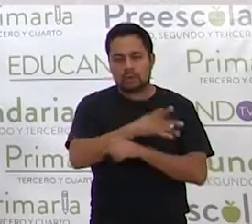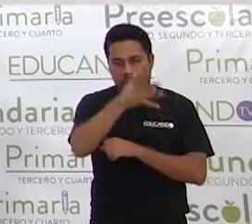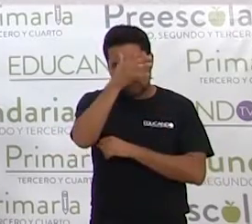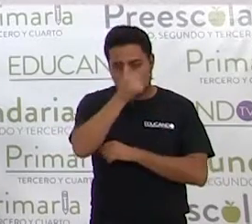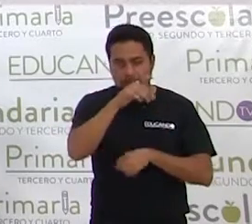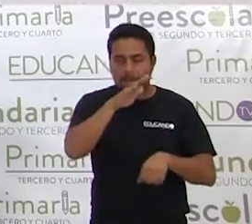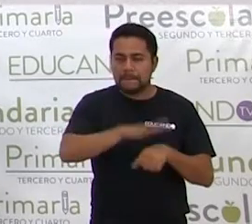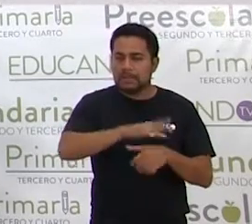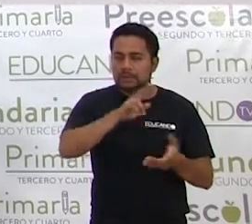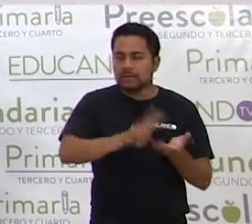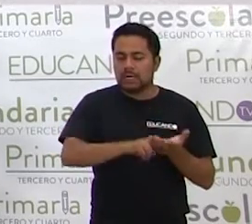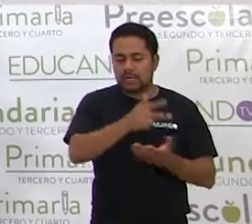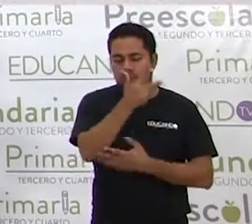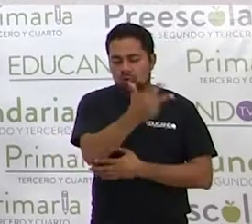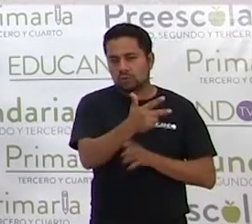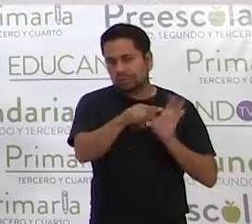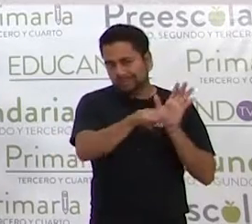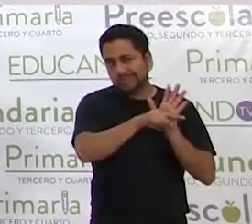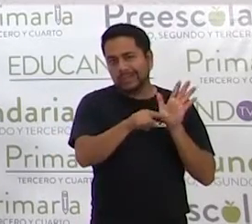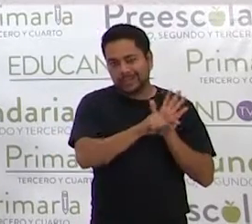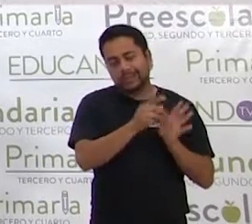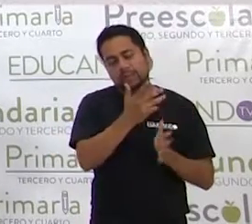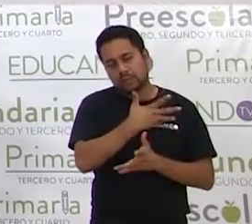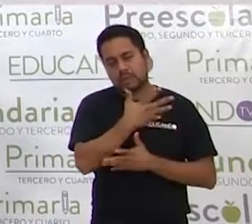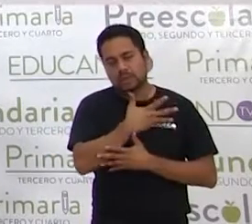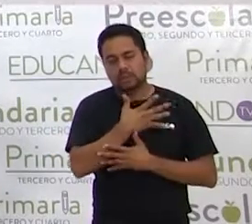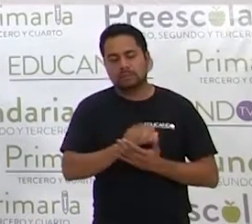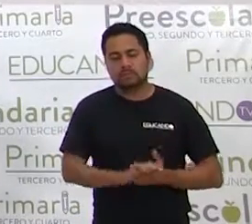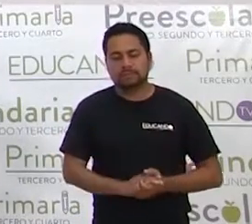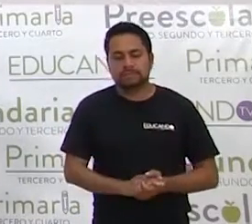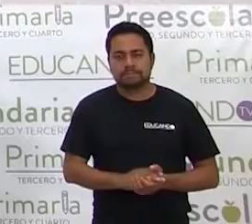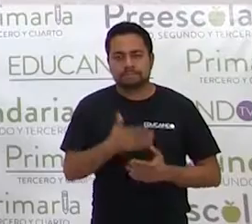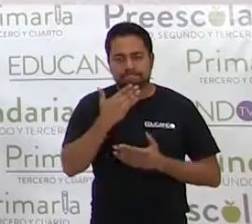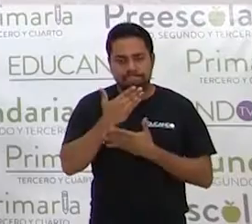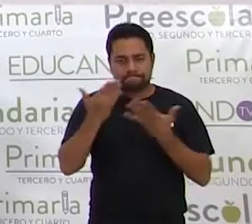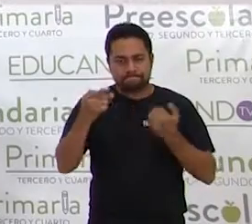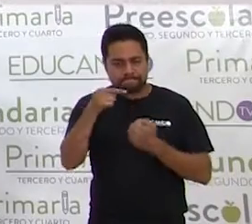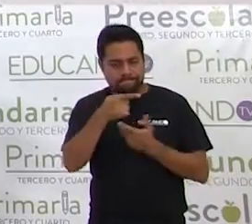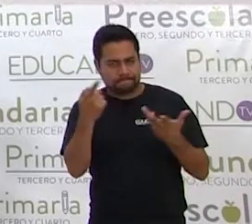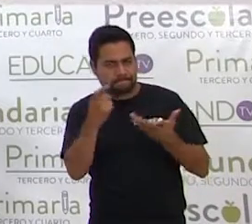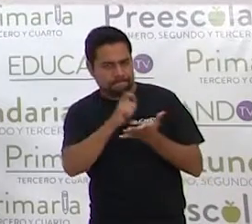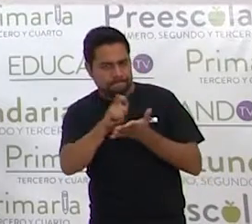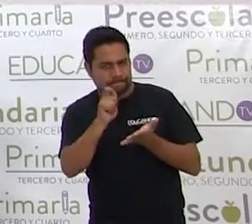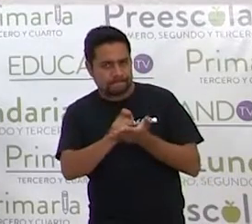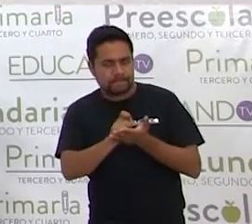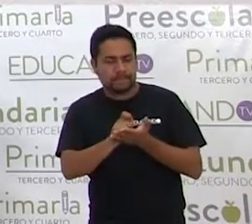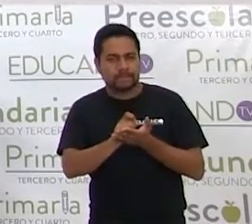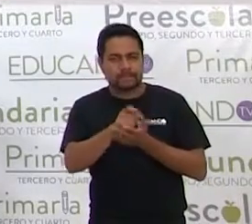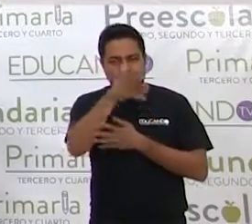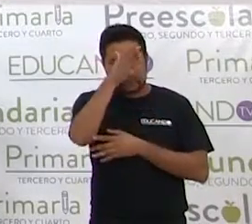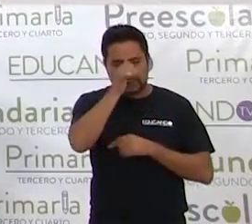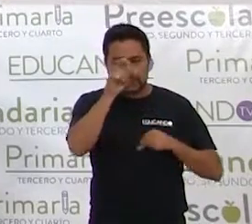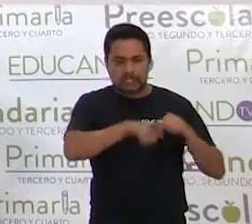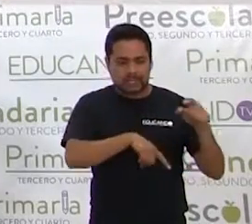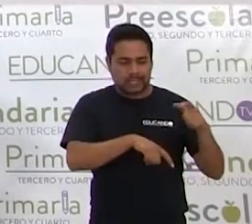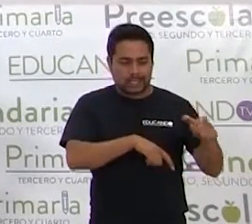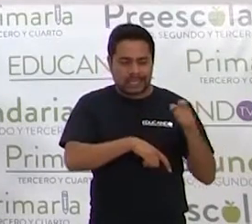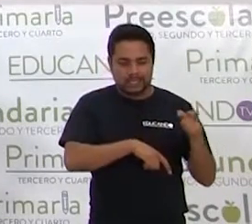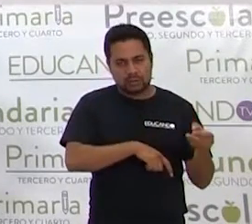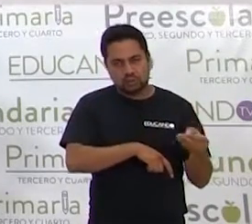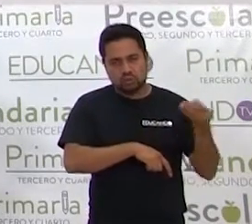el de mayor valor es negativo bueno ahora qué vamos a hacer aquí vamos a despejar la x